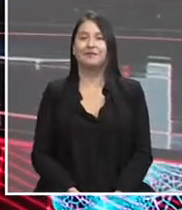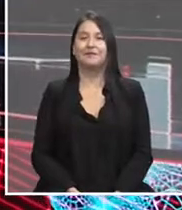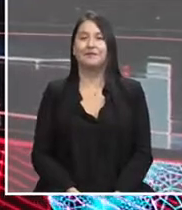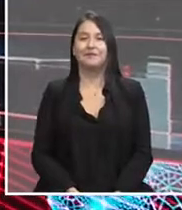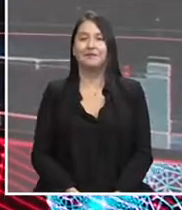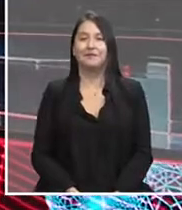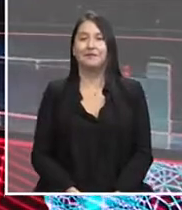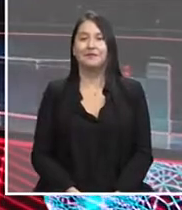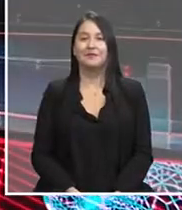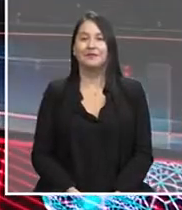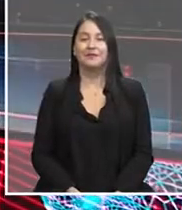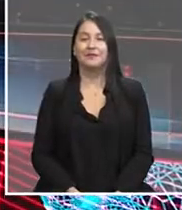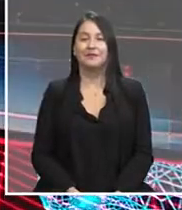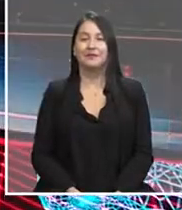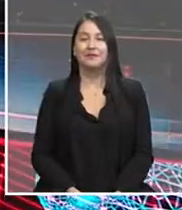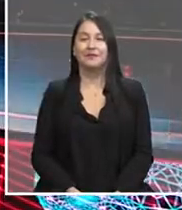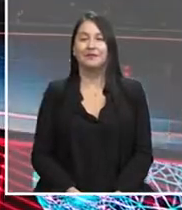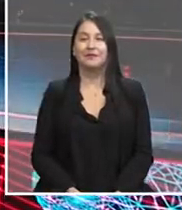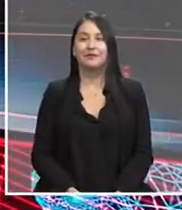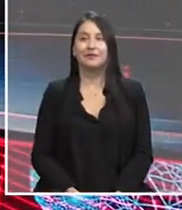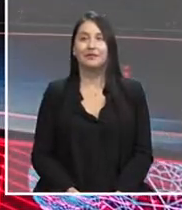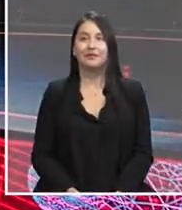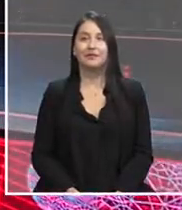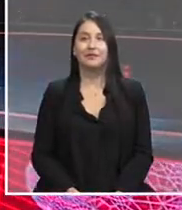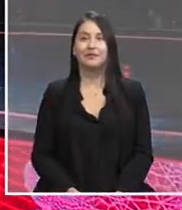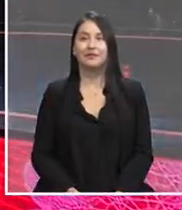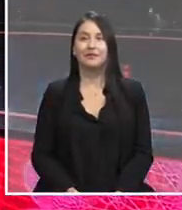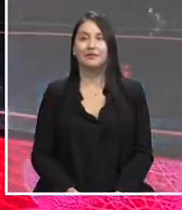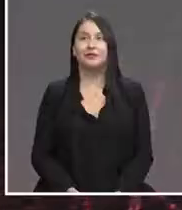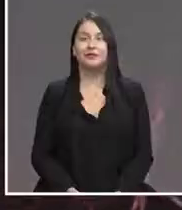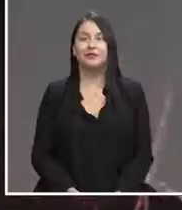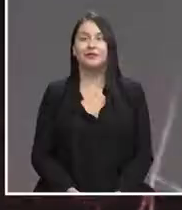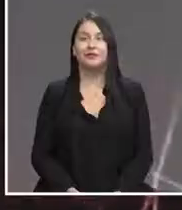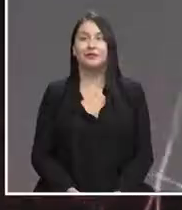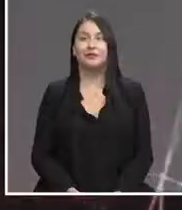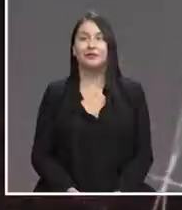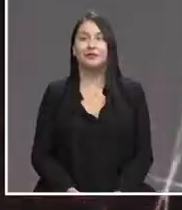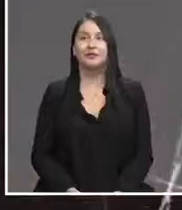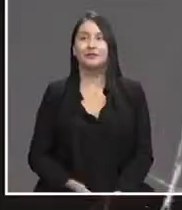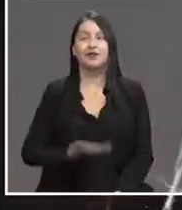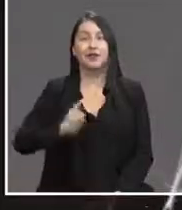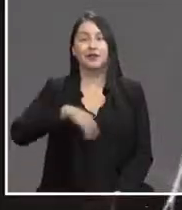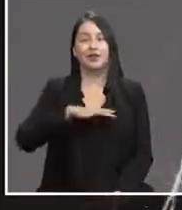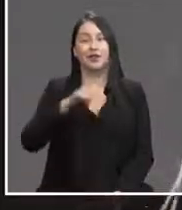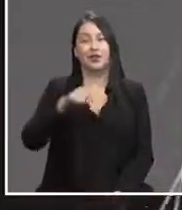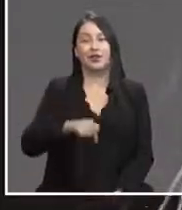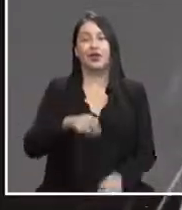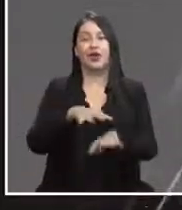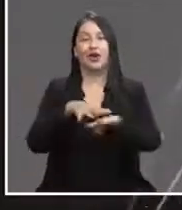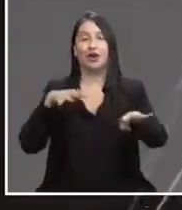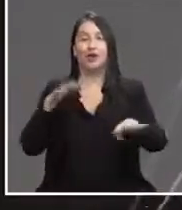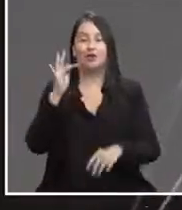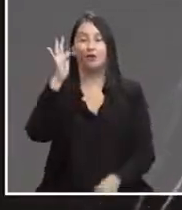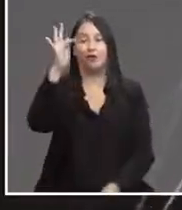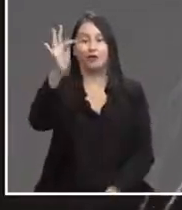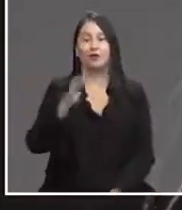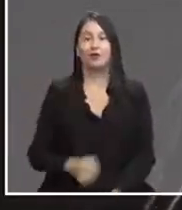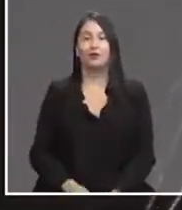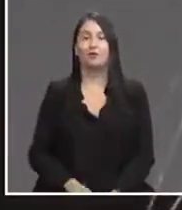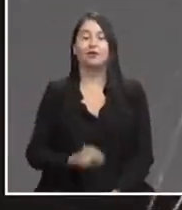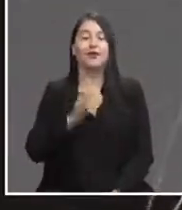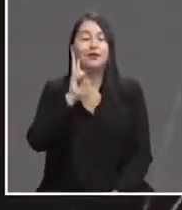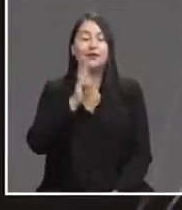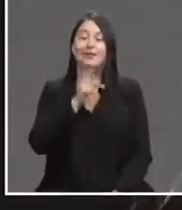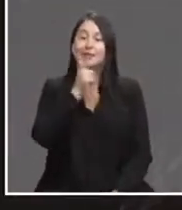Muchas gracias, Cobaret, por compartir tu tiempo con nosotros aquí en Congreso Futuro. Sin lugar